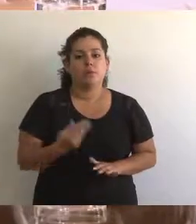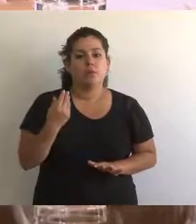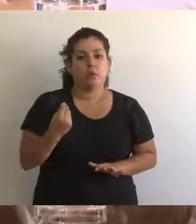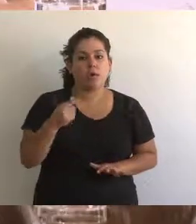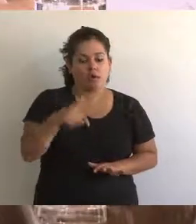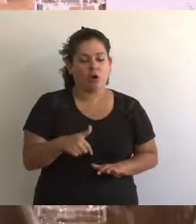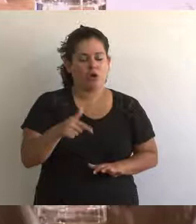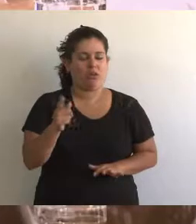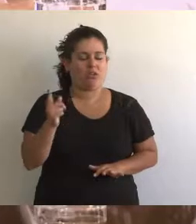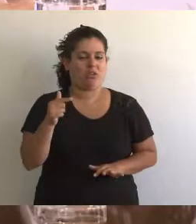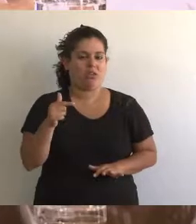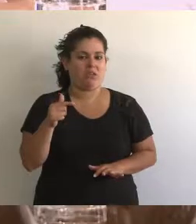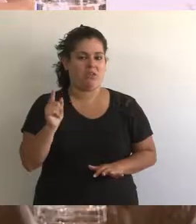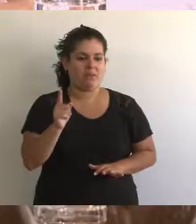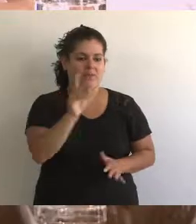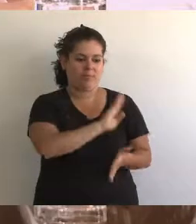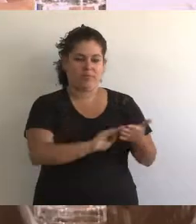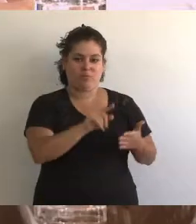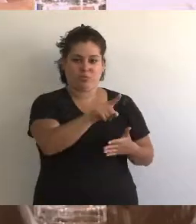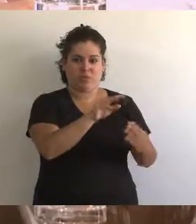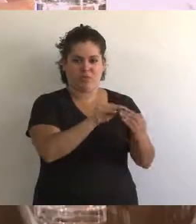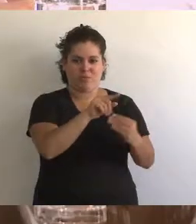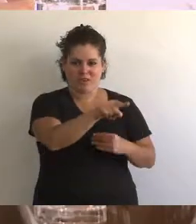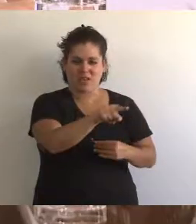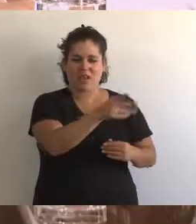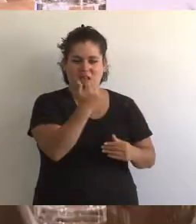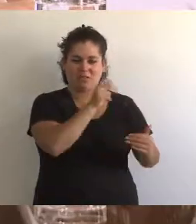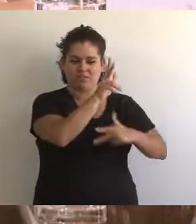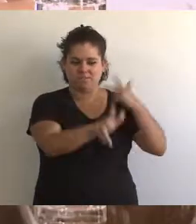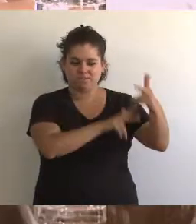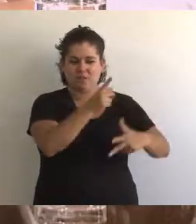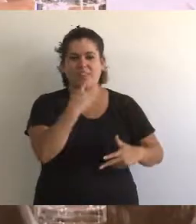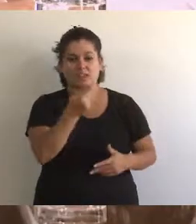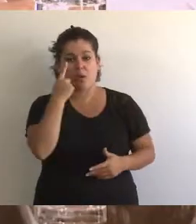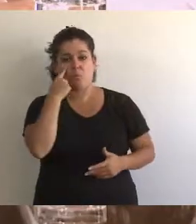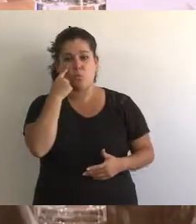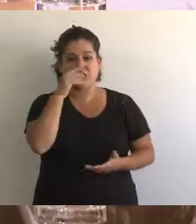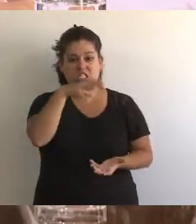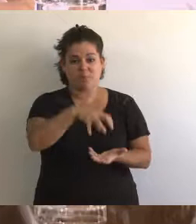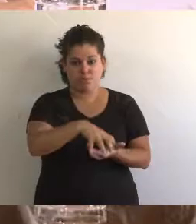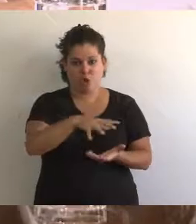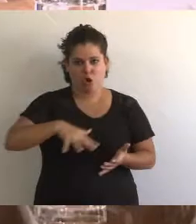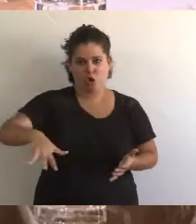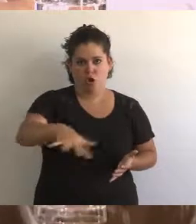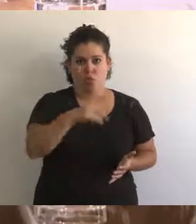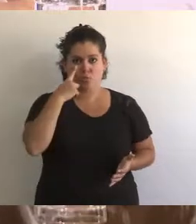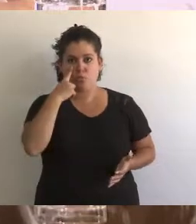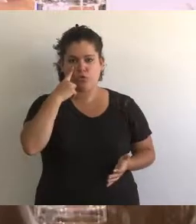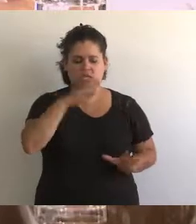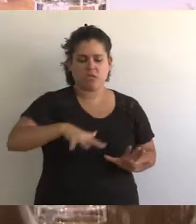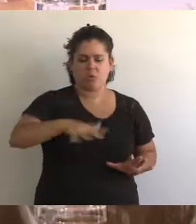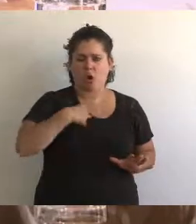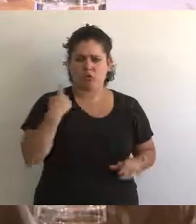Porque hoy mencionaba acá la colega, en un municipio, nosotros